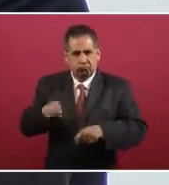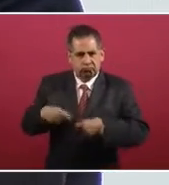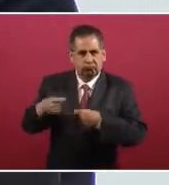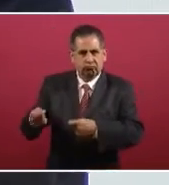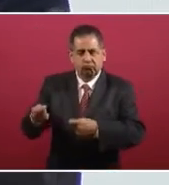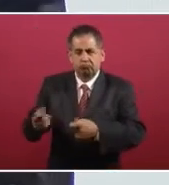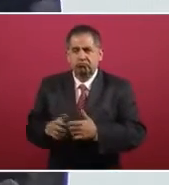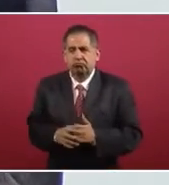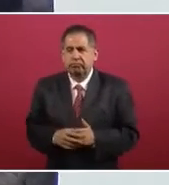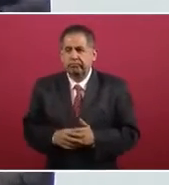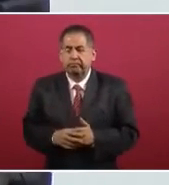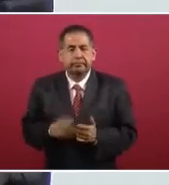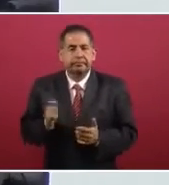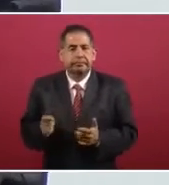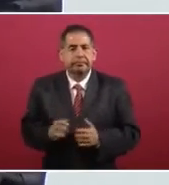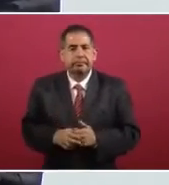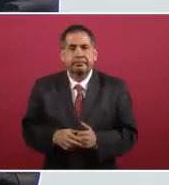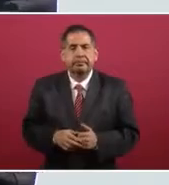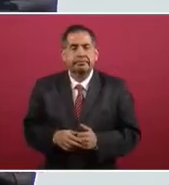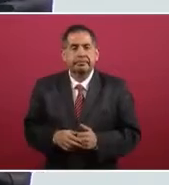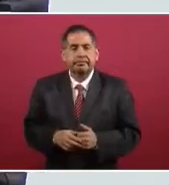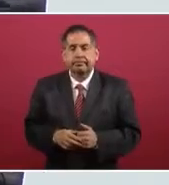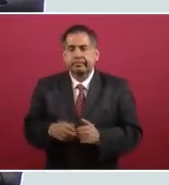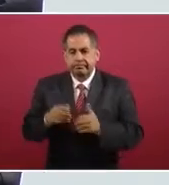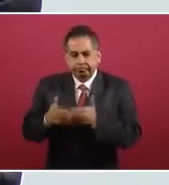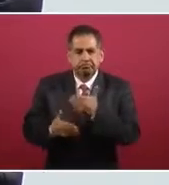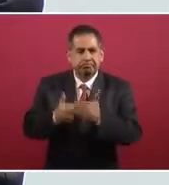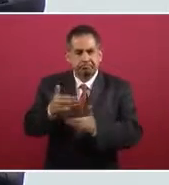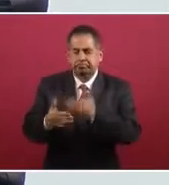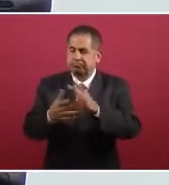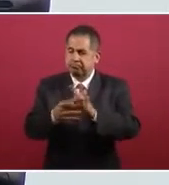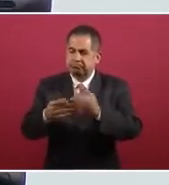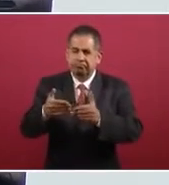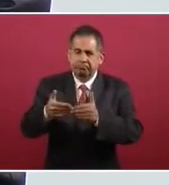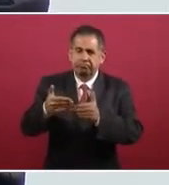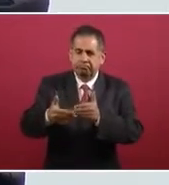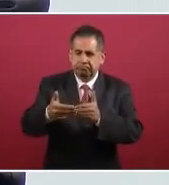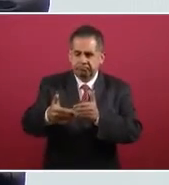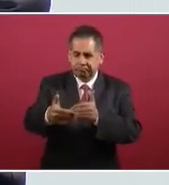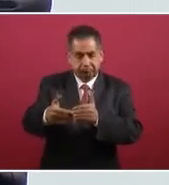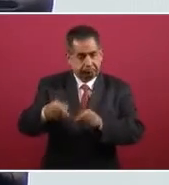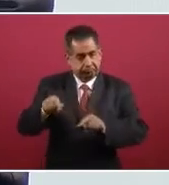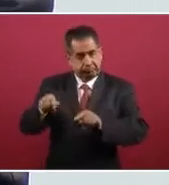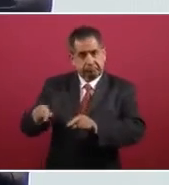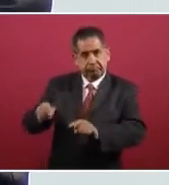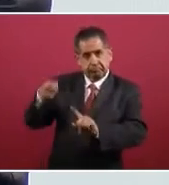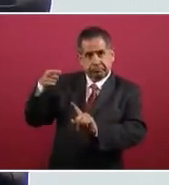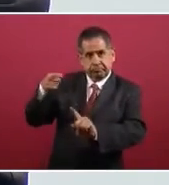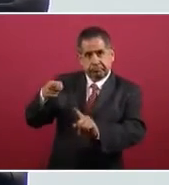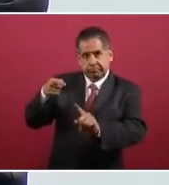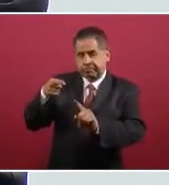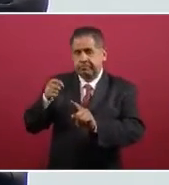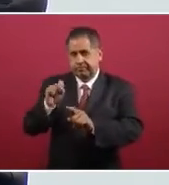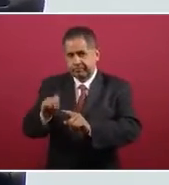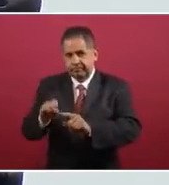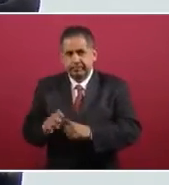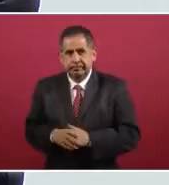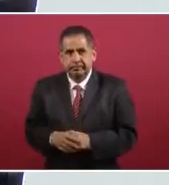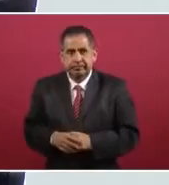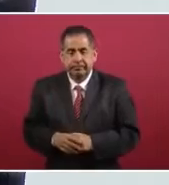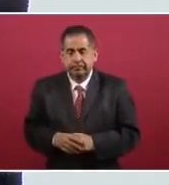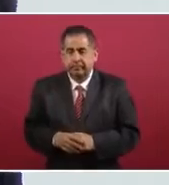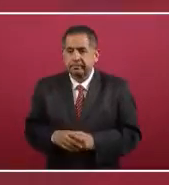Entonces, se va avanzando en ese propósito.